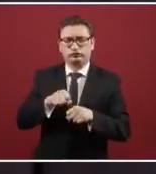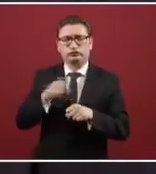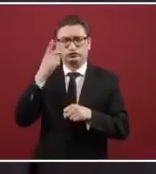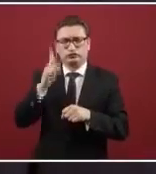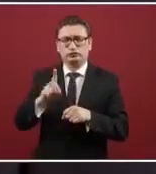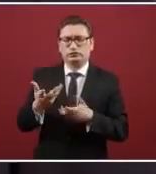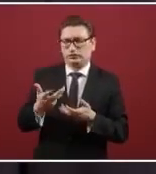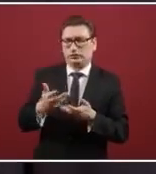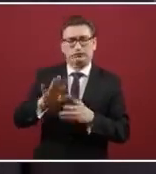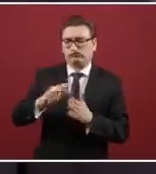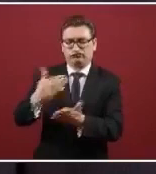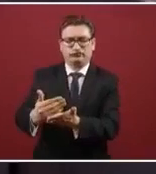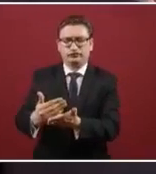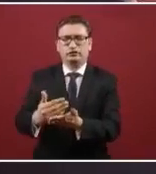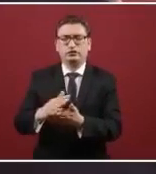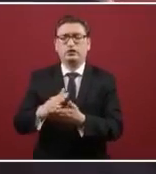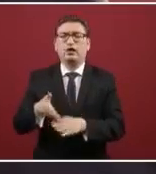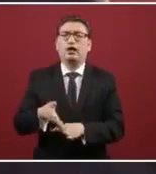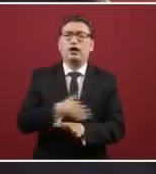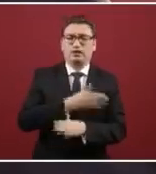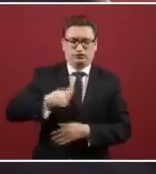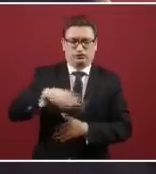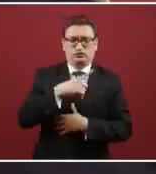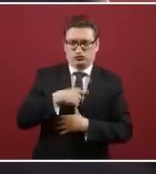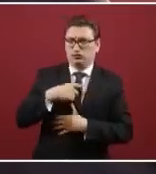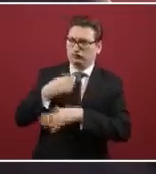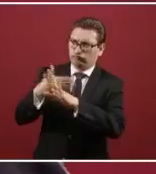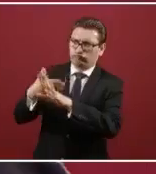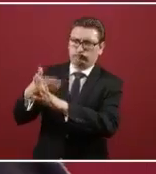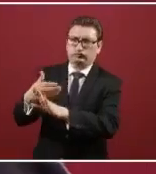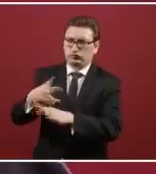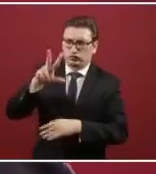detuvo cuando estábamos nosotros en la oposición